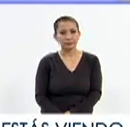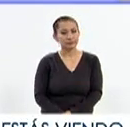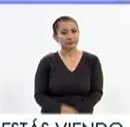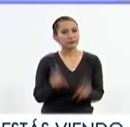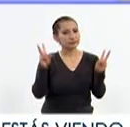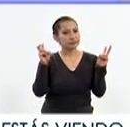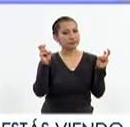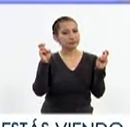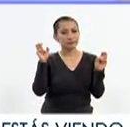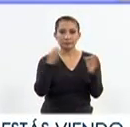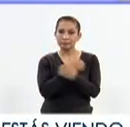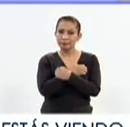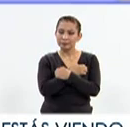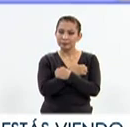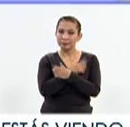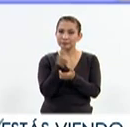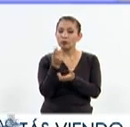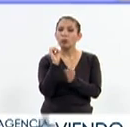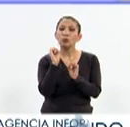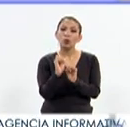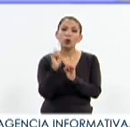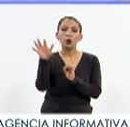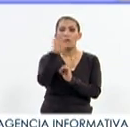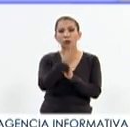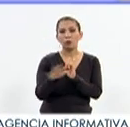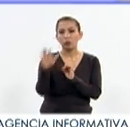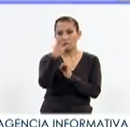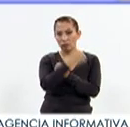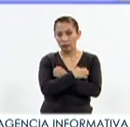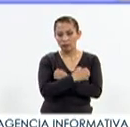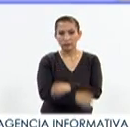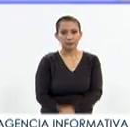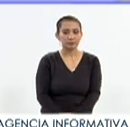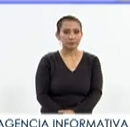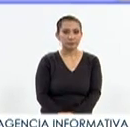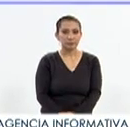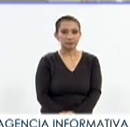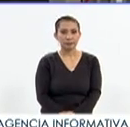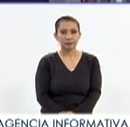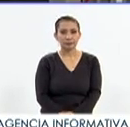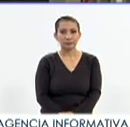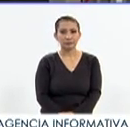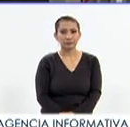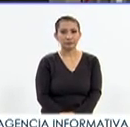Obrador en materia educativa, o tiene que ver con el sector educación.